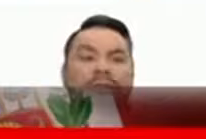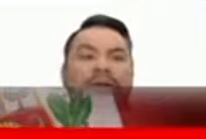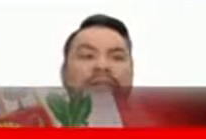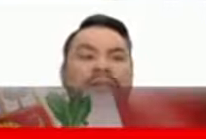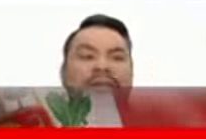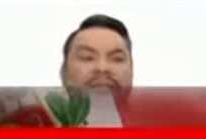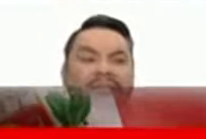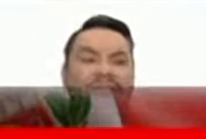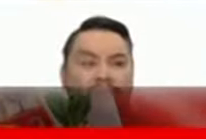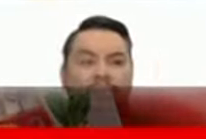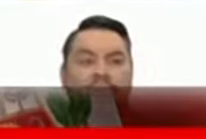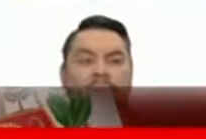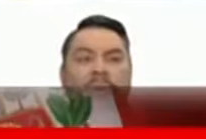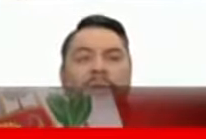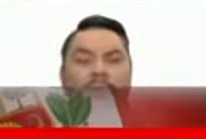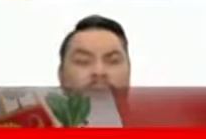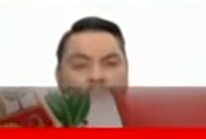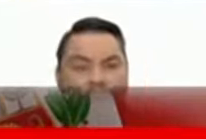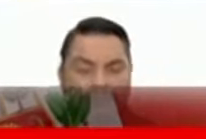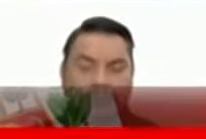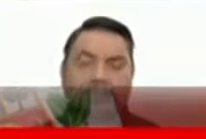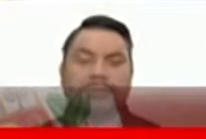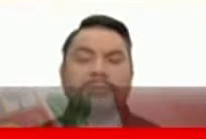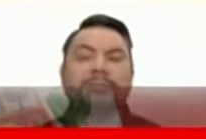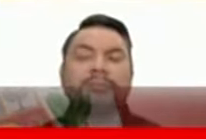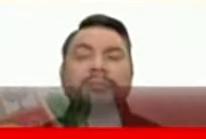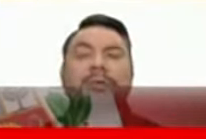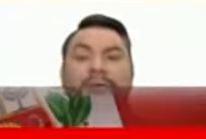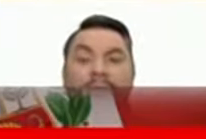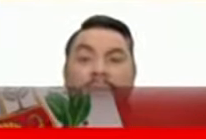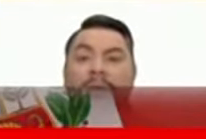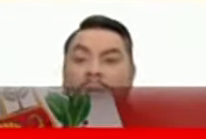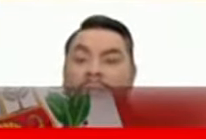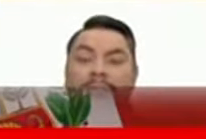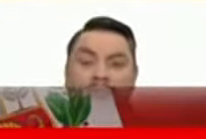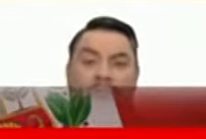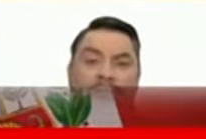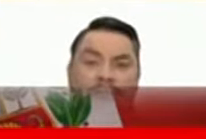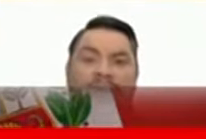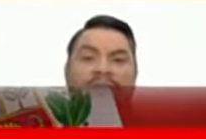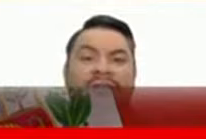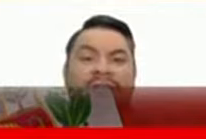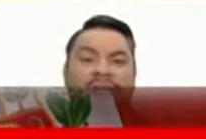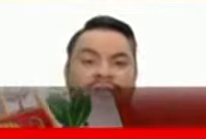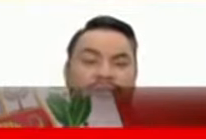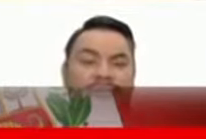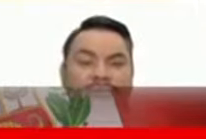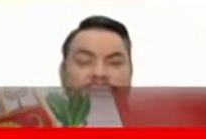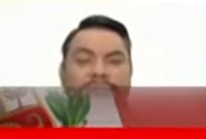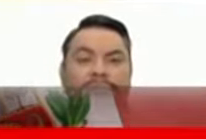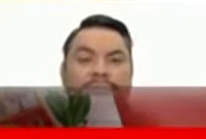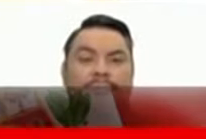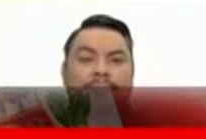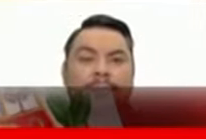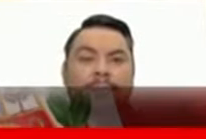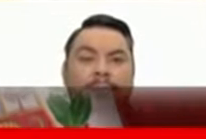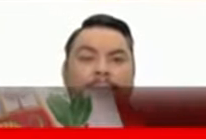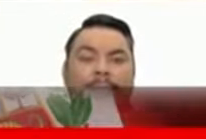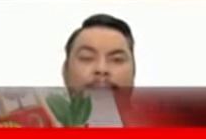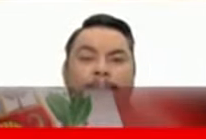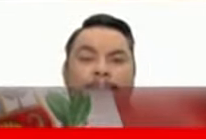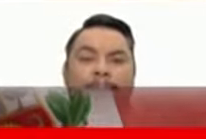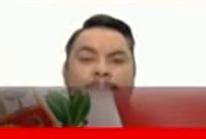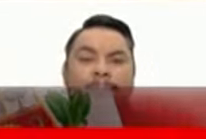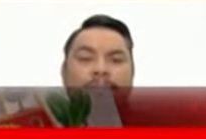Francisco Wittenburi Tellado. Y el Ministerio de Cultura, Fabricio Valencia Gibaja. Consejo de Ministros, así como los